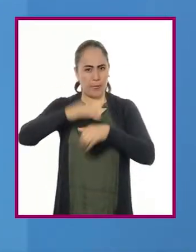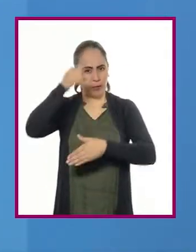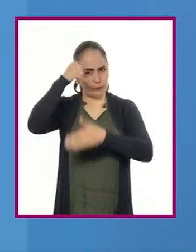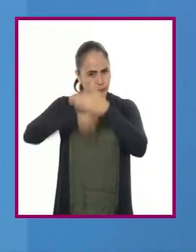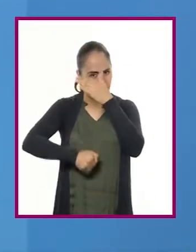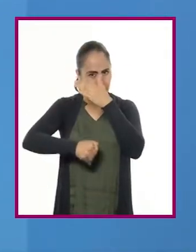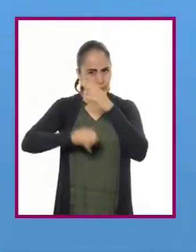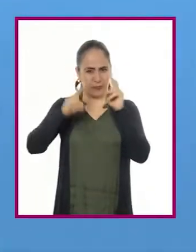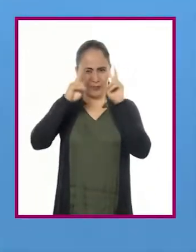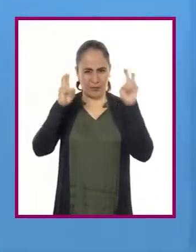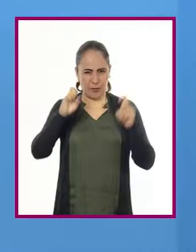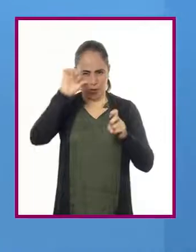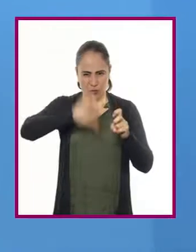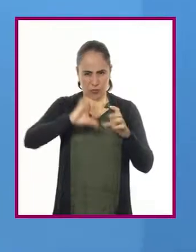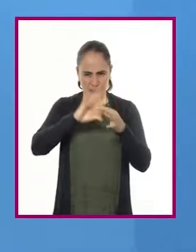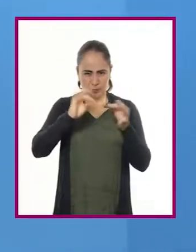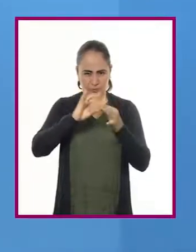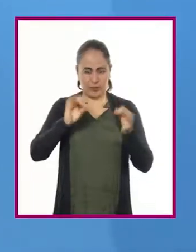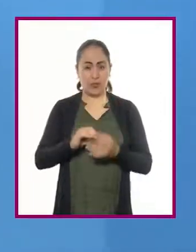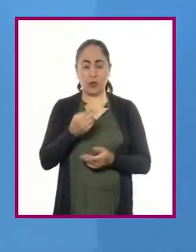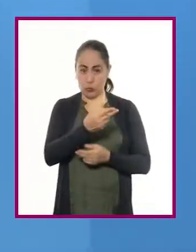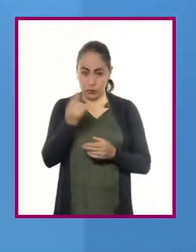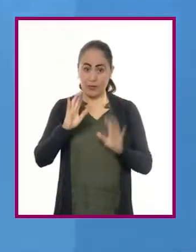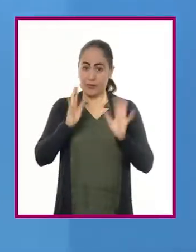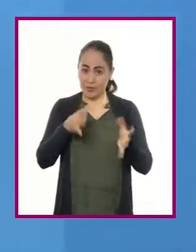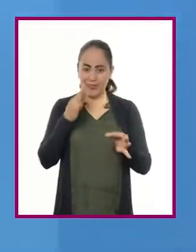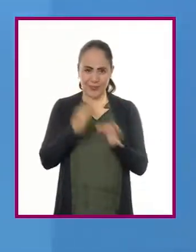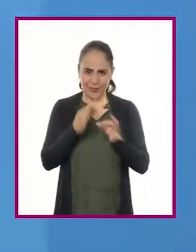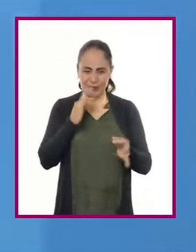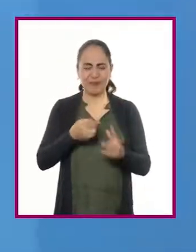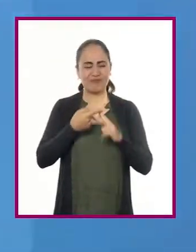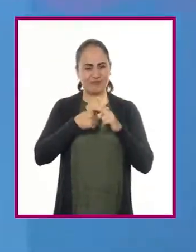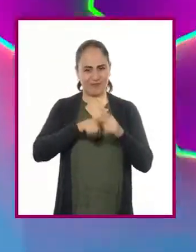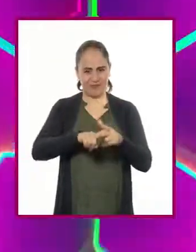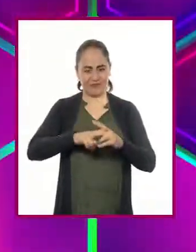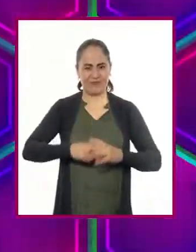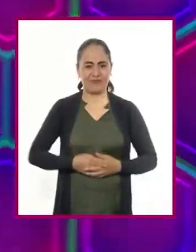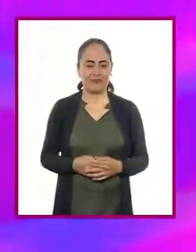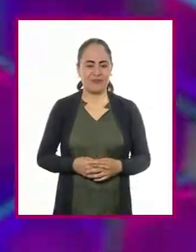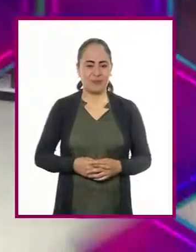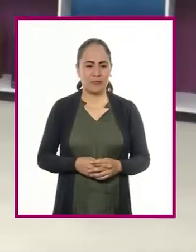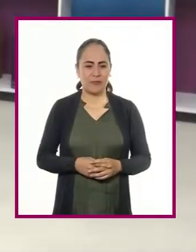conocimientos acerca del tema. ¿Están listas y listos? ¡Comencemos!